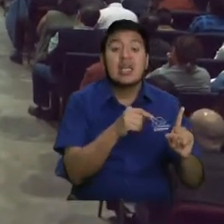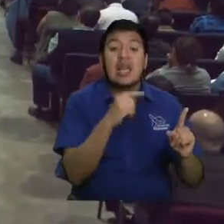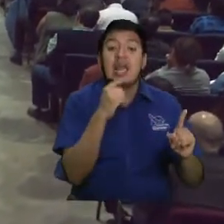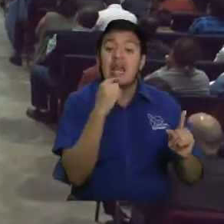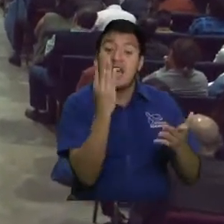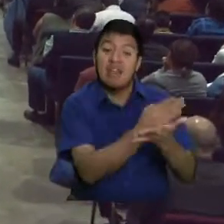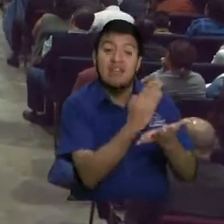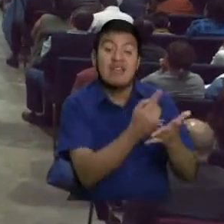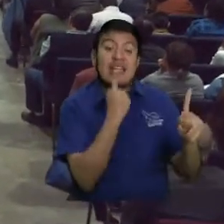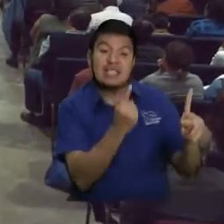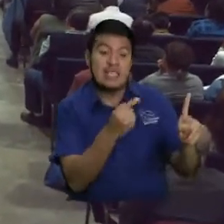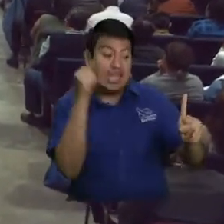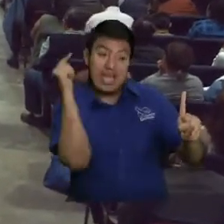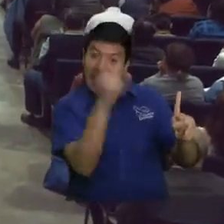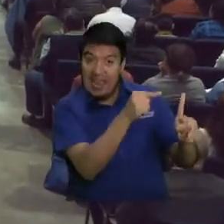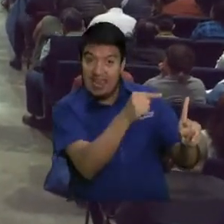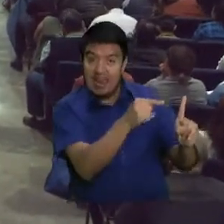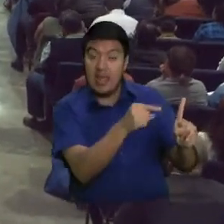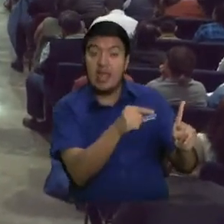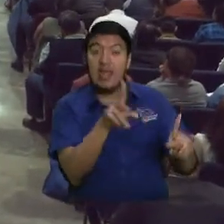Ahí hay que apartarlo, hay que decirle,